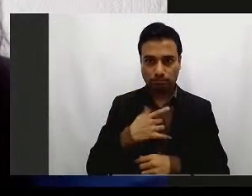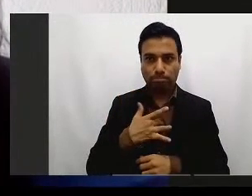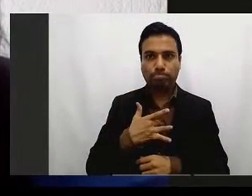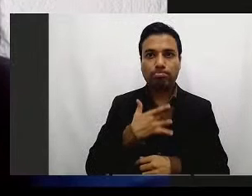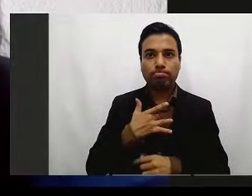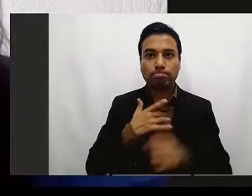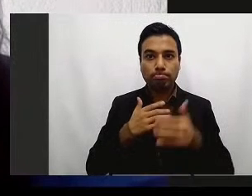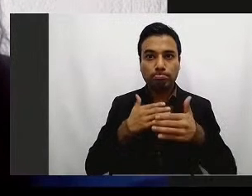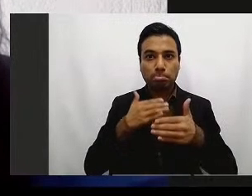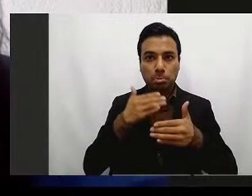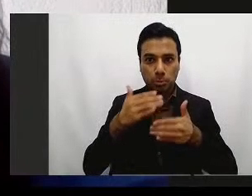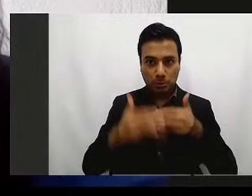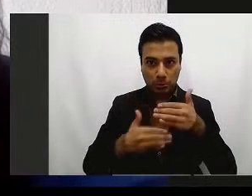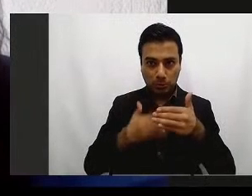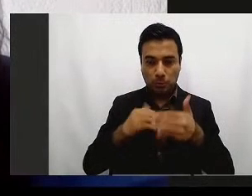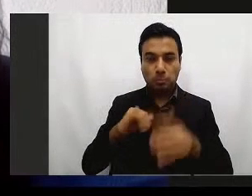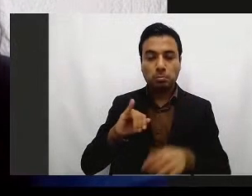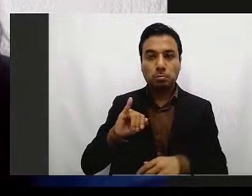súper interesante.